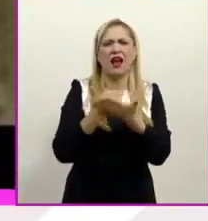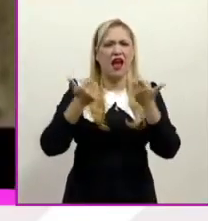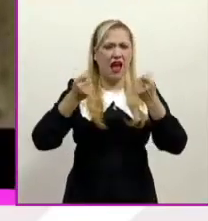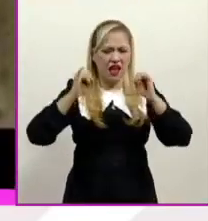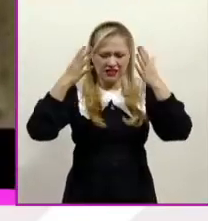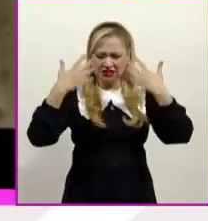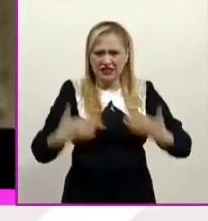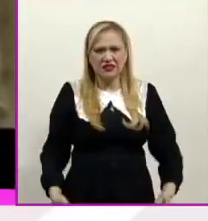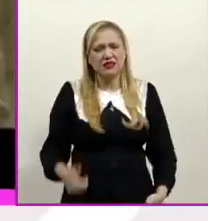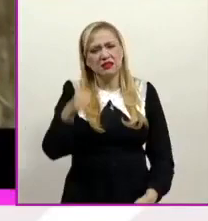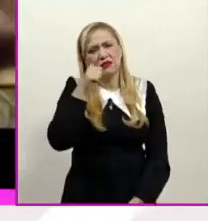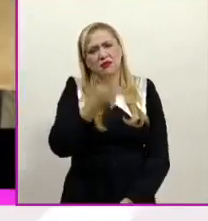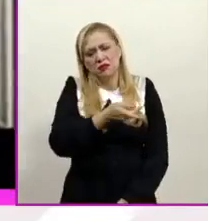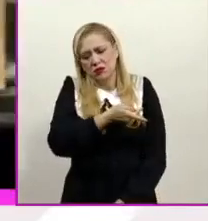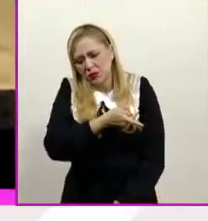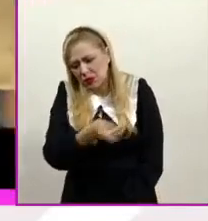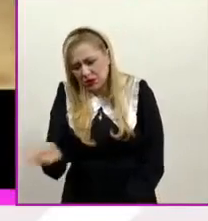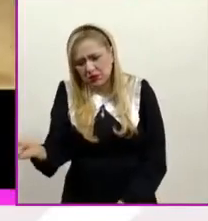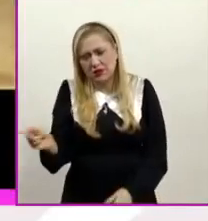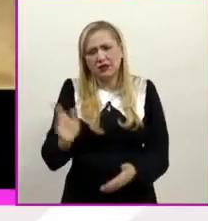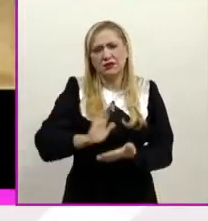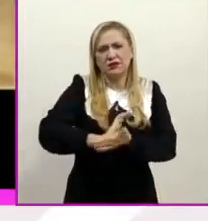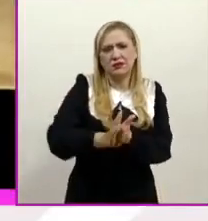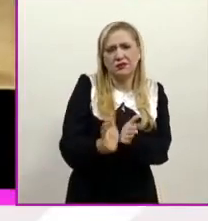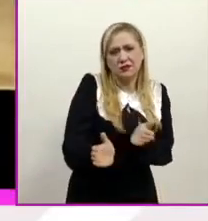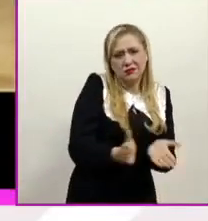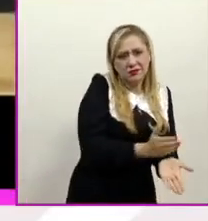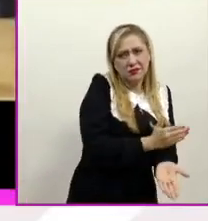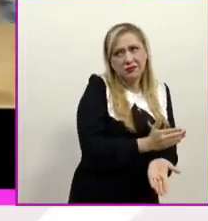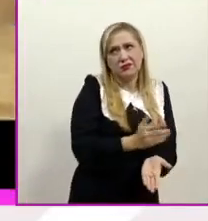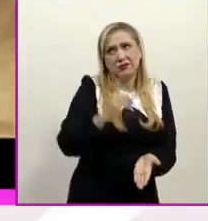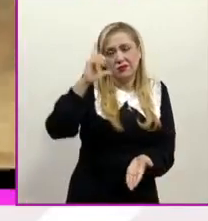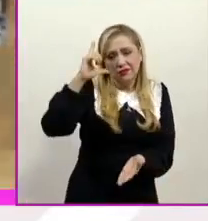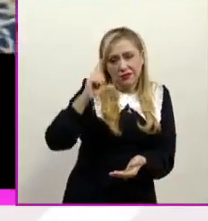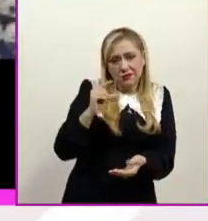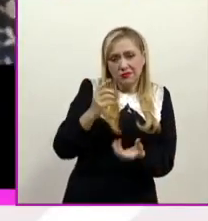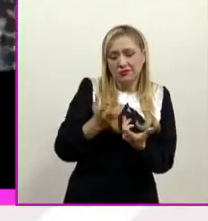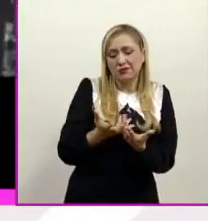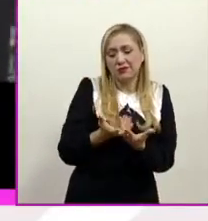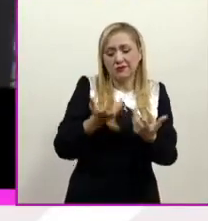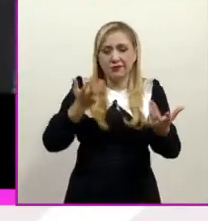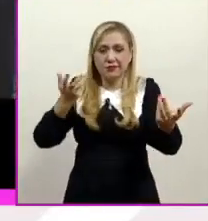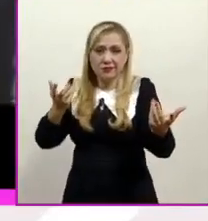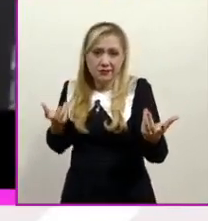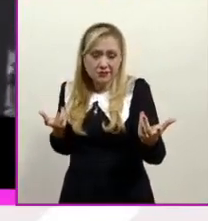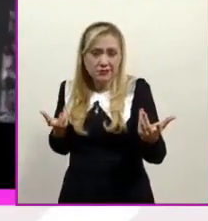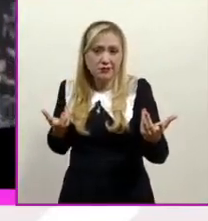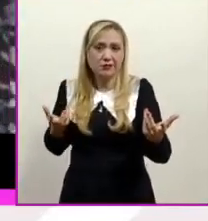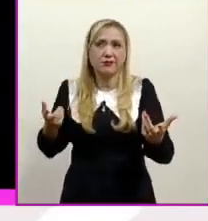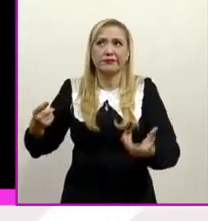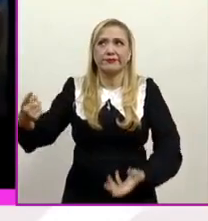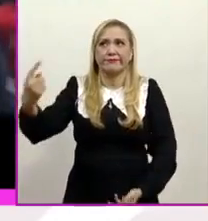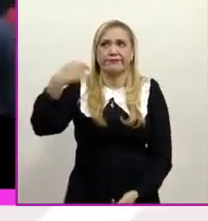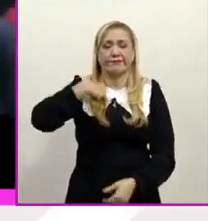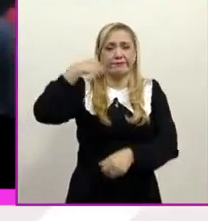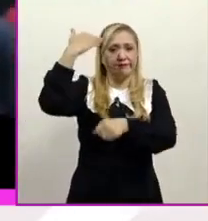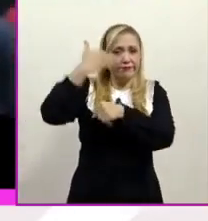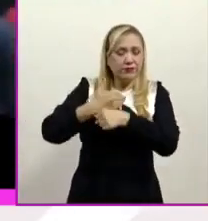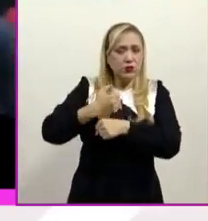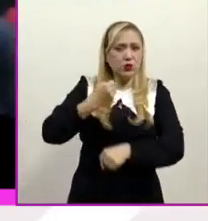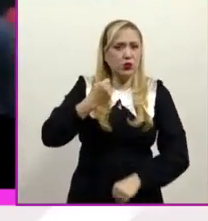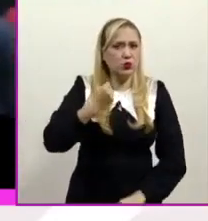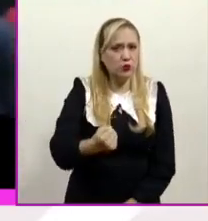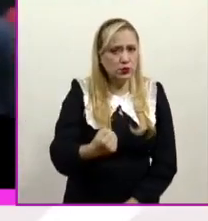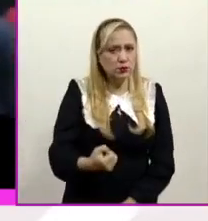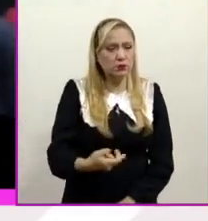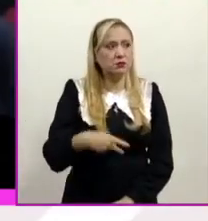lejos, precarizadas, discriminadas, segregadas, criminalizadas. Pero así como